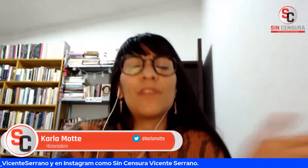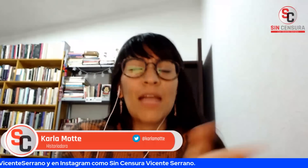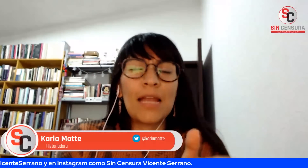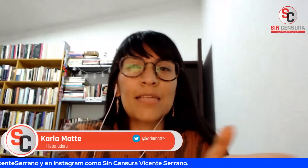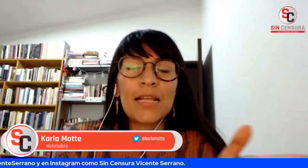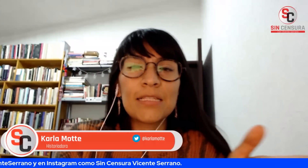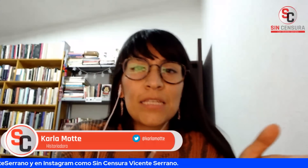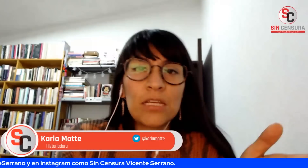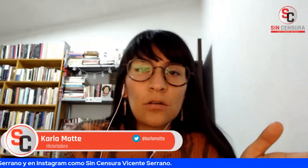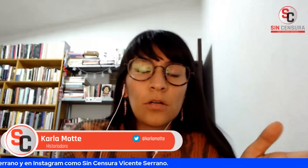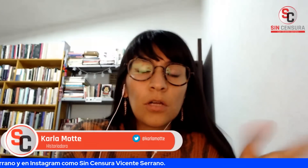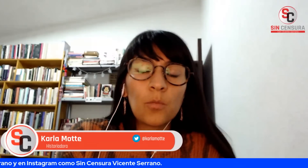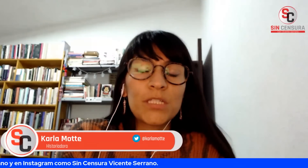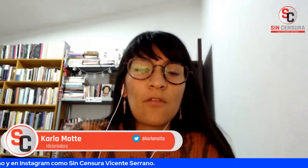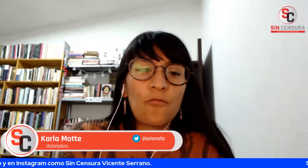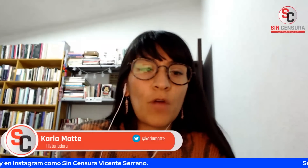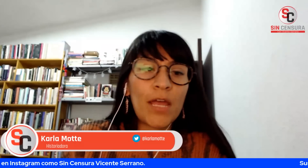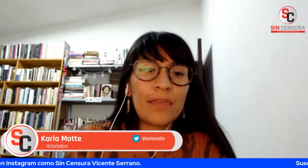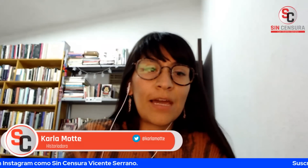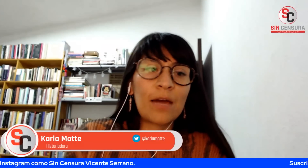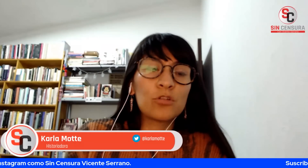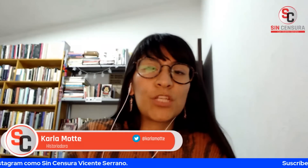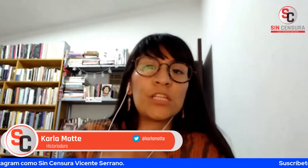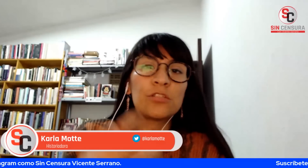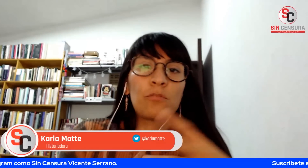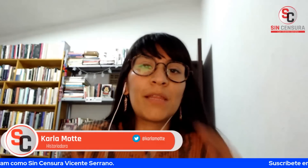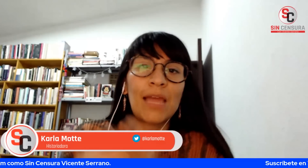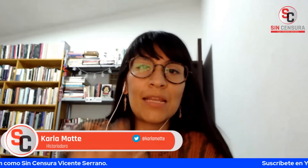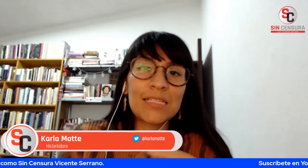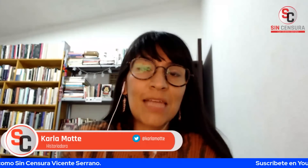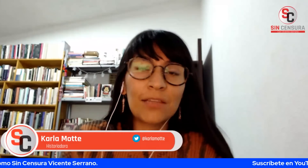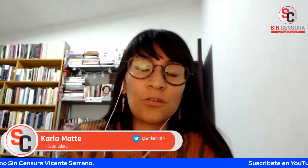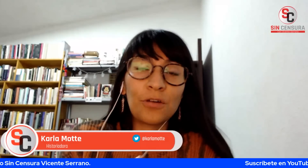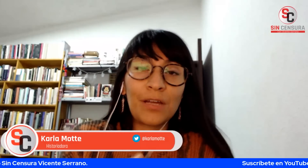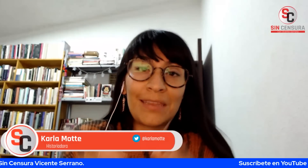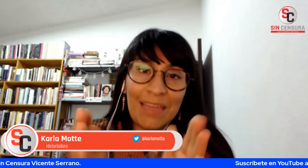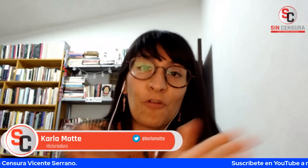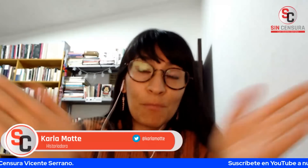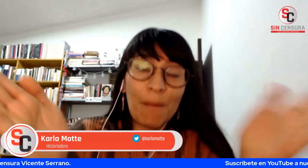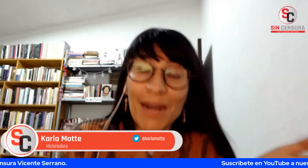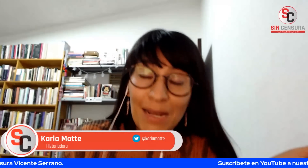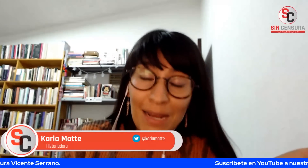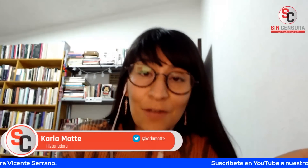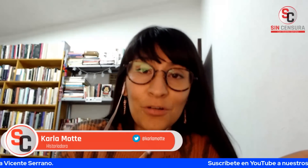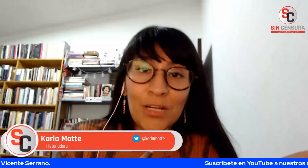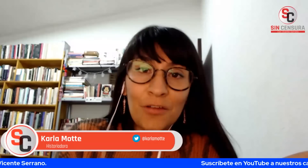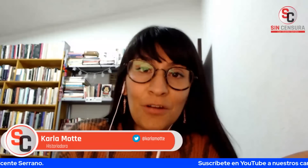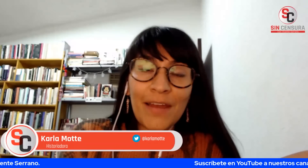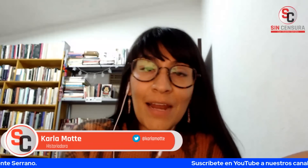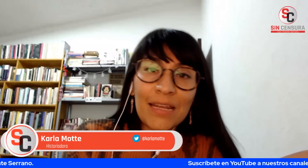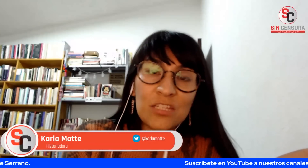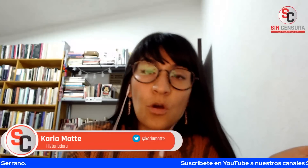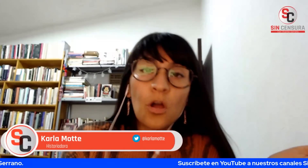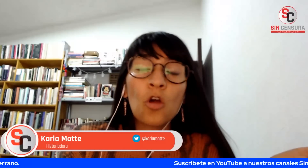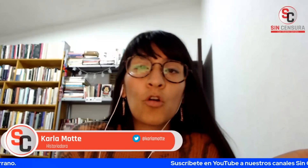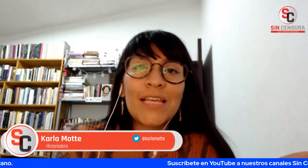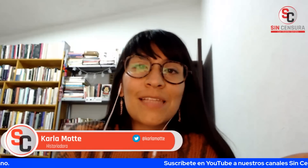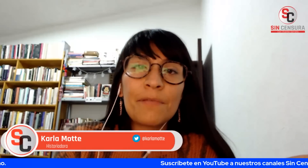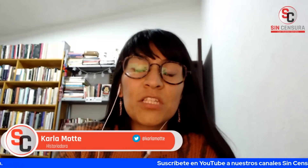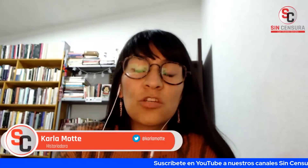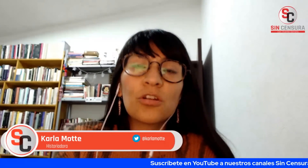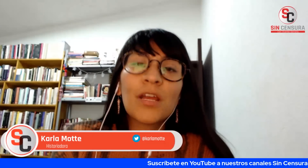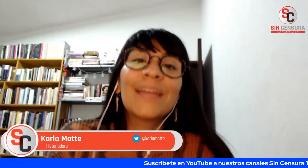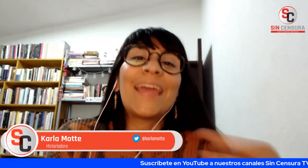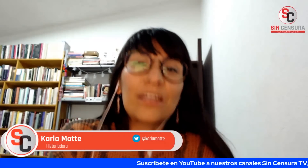ya al finalizar el siglo, pues se fue, digamos, instrumentalizando de forma paralela con el neoliberalismo, con